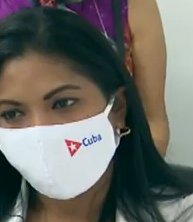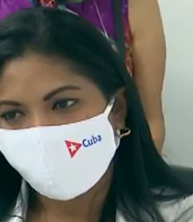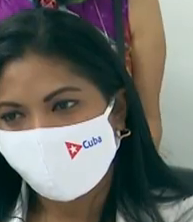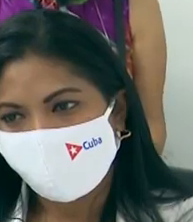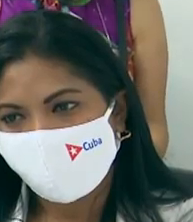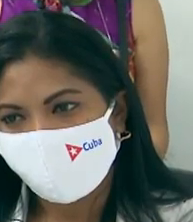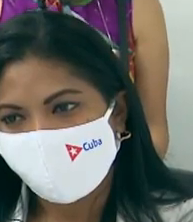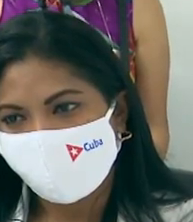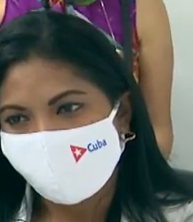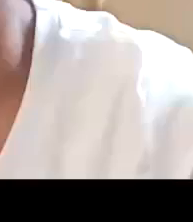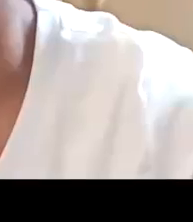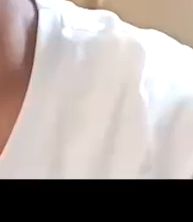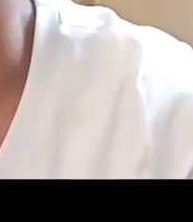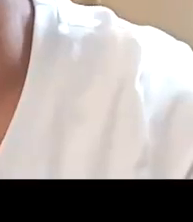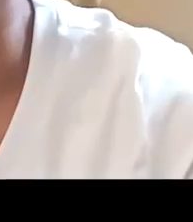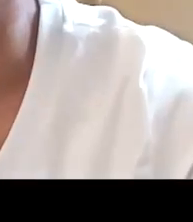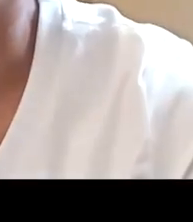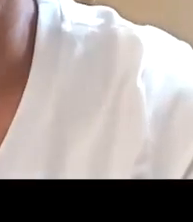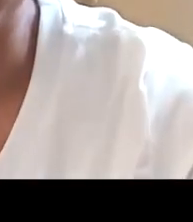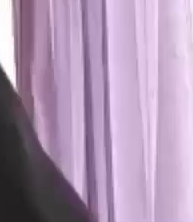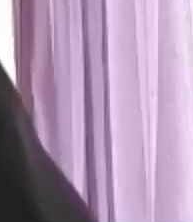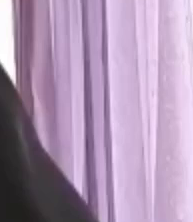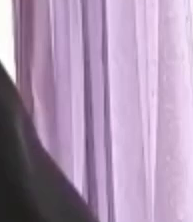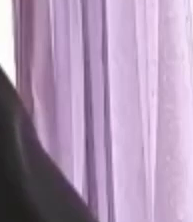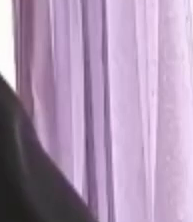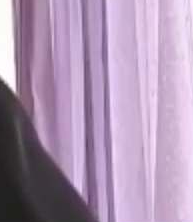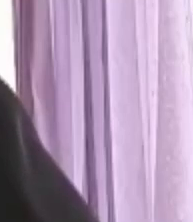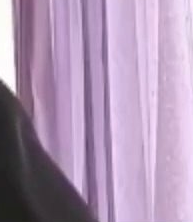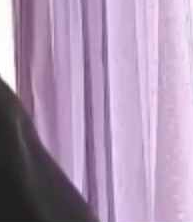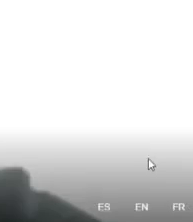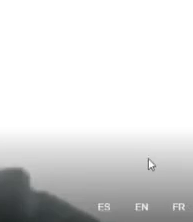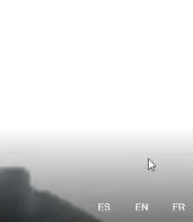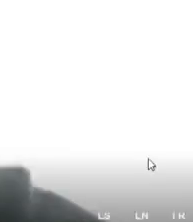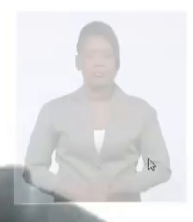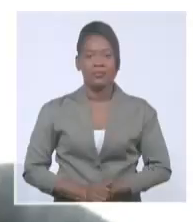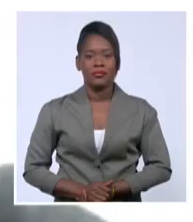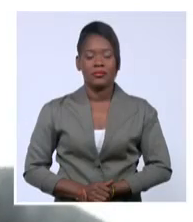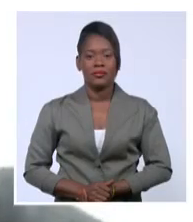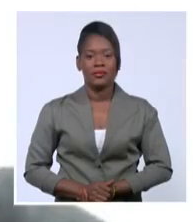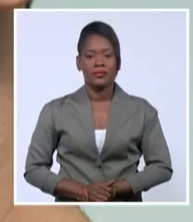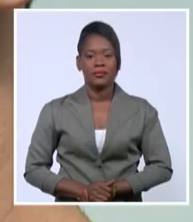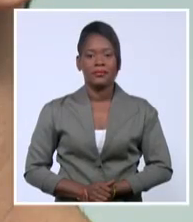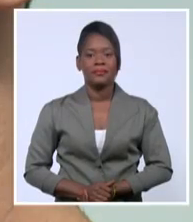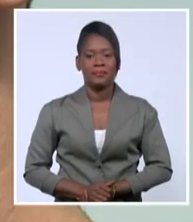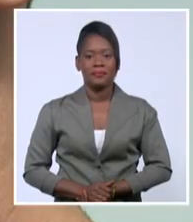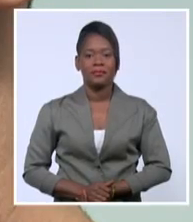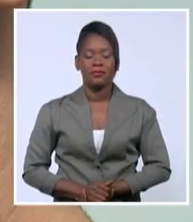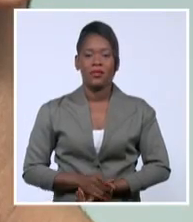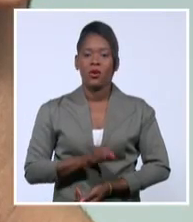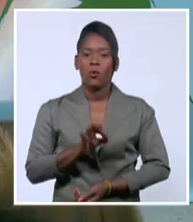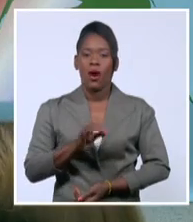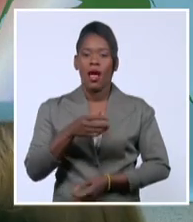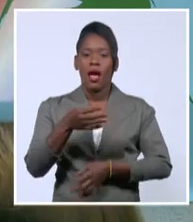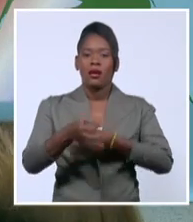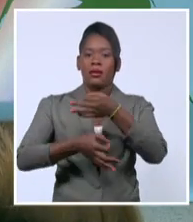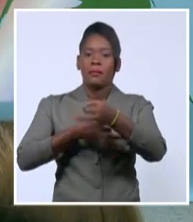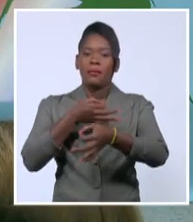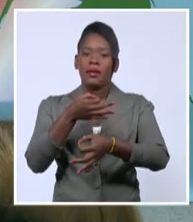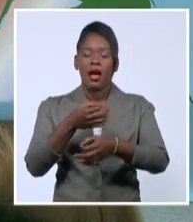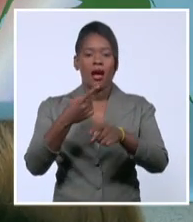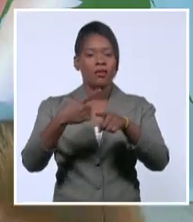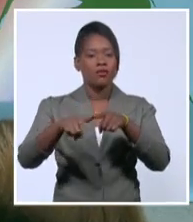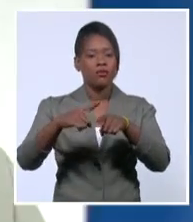de todo el mundo. En sus palabras, la semilla del líder, la invitación a implicarse en los retos del otro, a sentir desde la